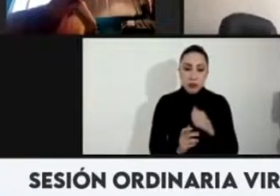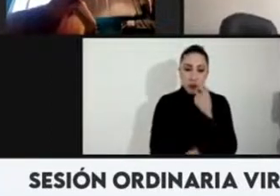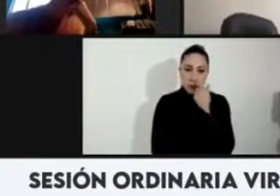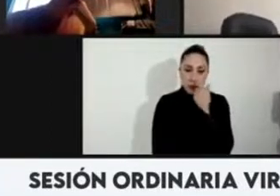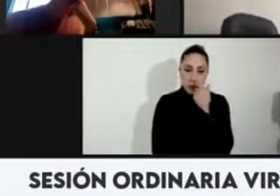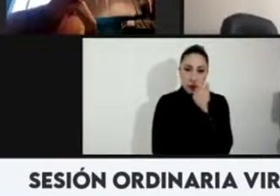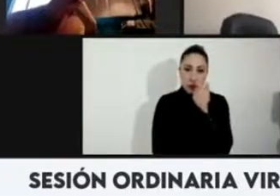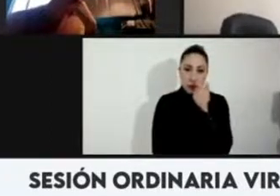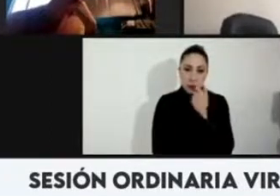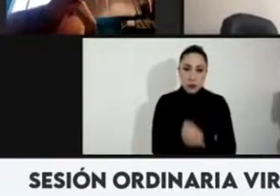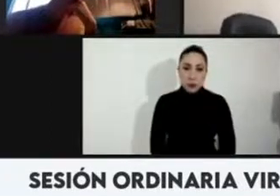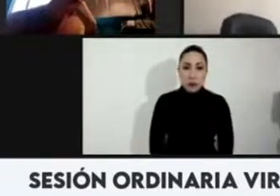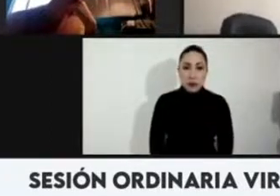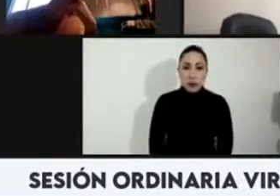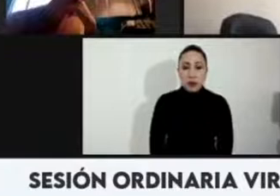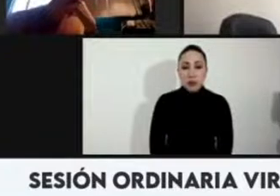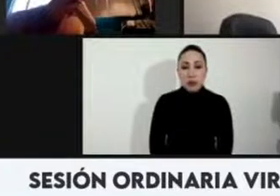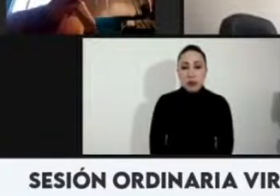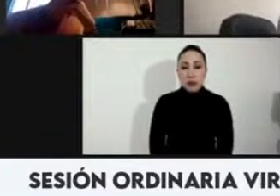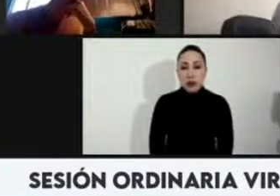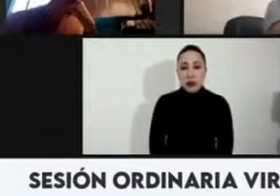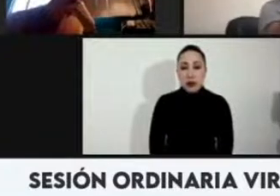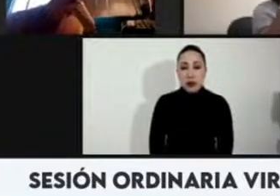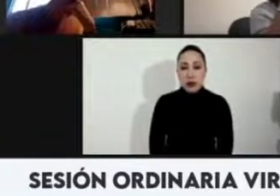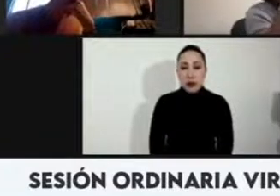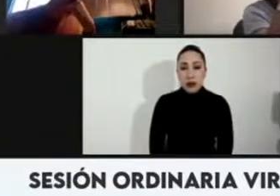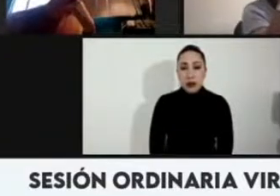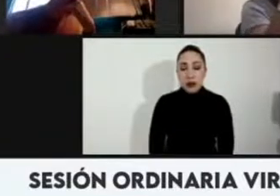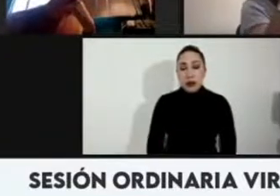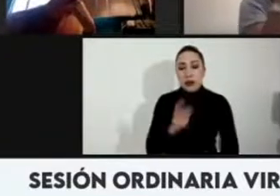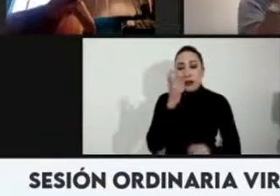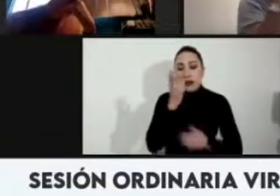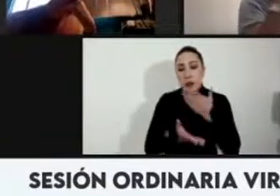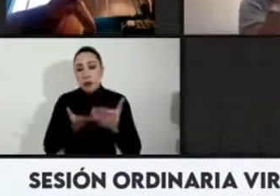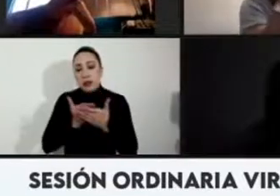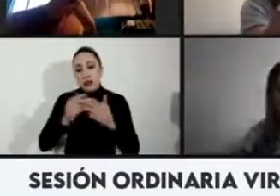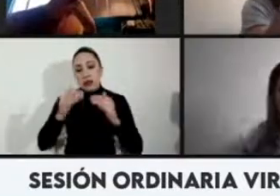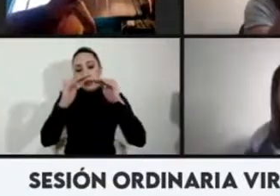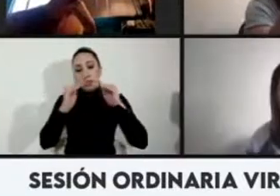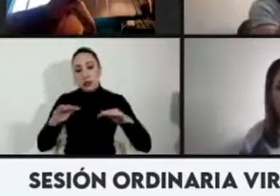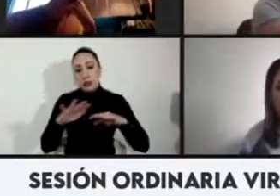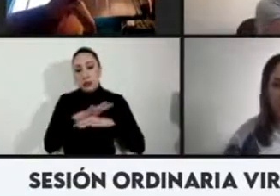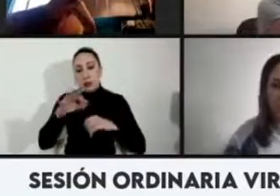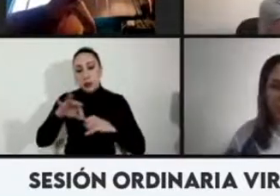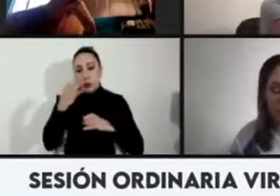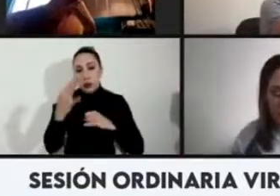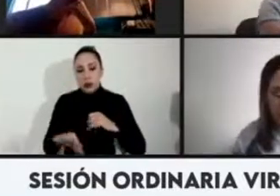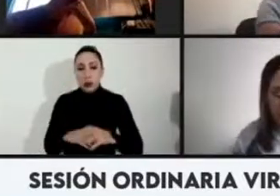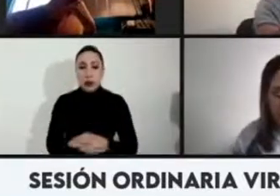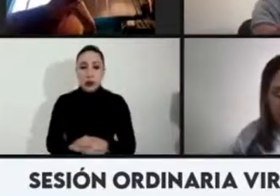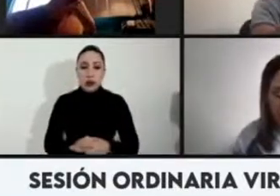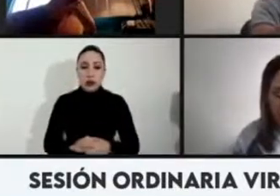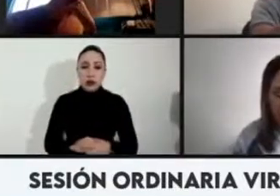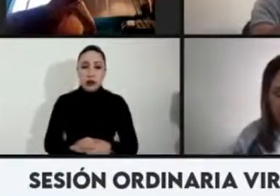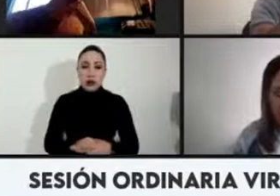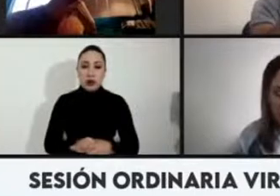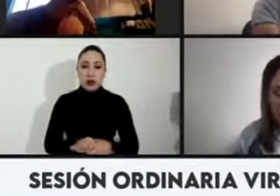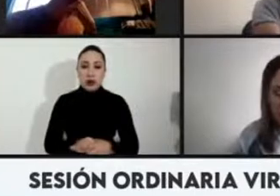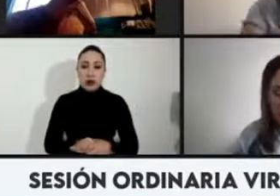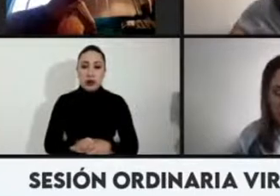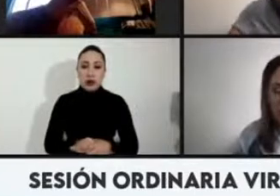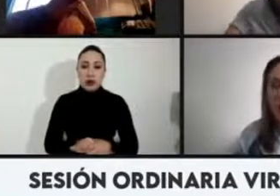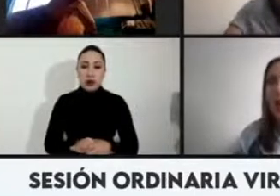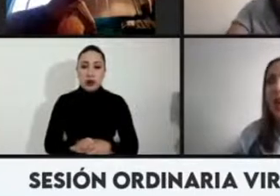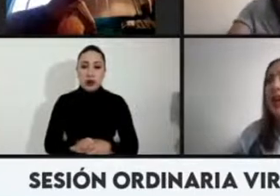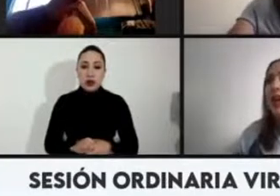Vamos a pasar su iniciativa al final de las iniciativas. Es el numeral 22. Espero que para ese momento